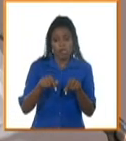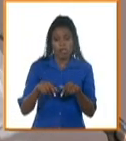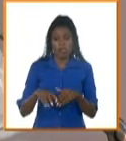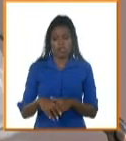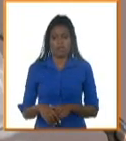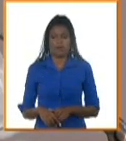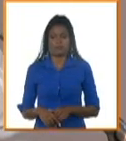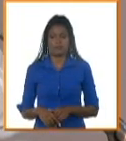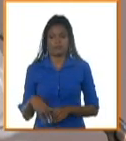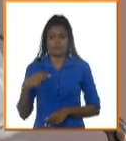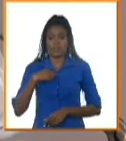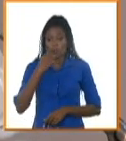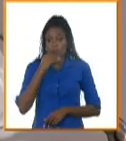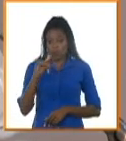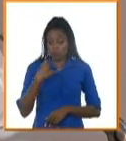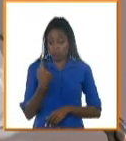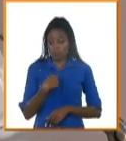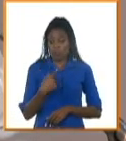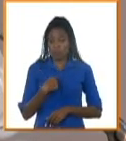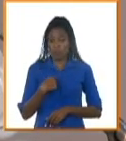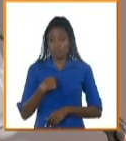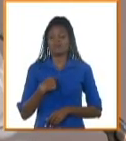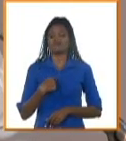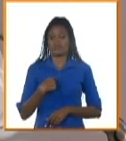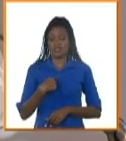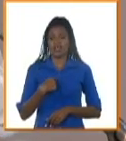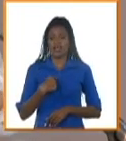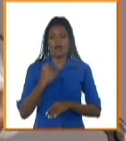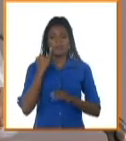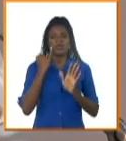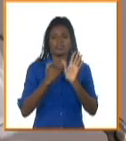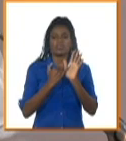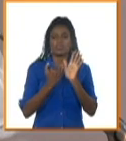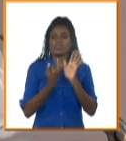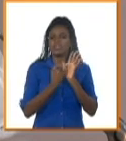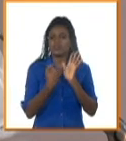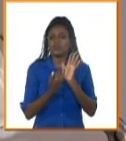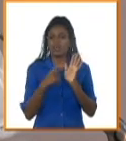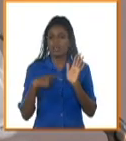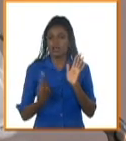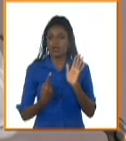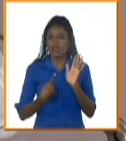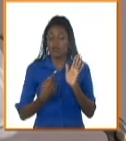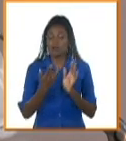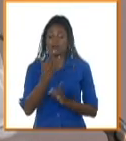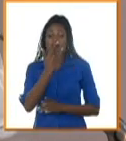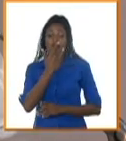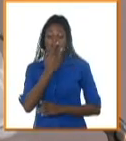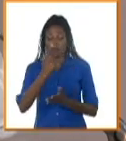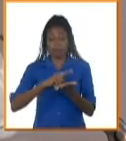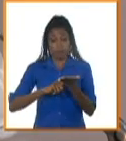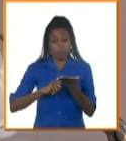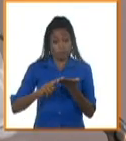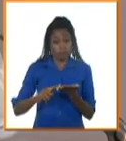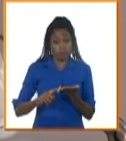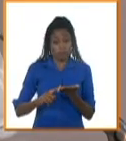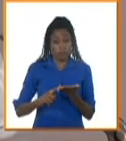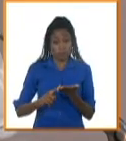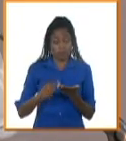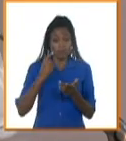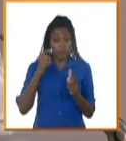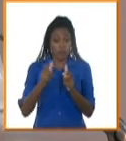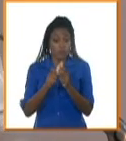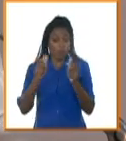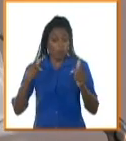esto nos sirvió también para identificar en esta semana las fallas que hemos tenido esto a pesar de que ha habido un amplio